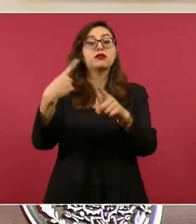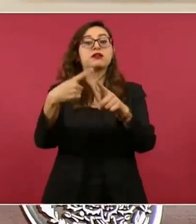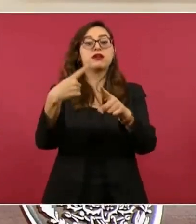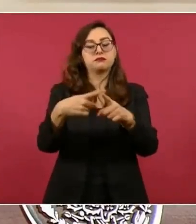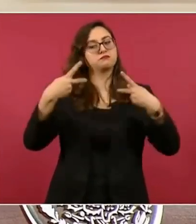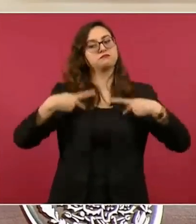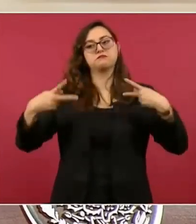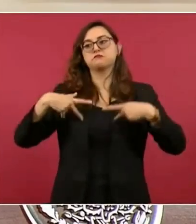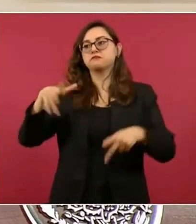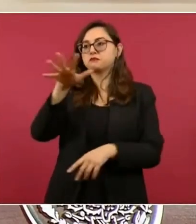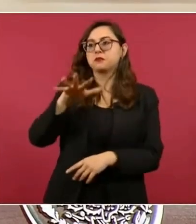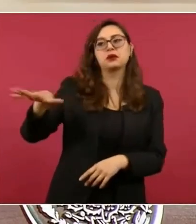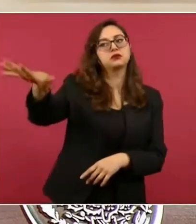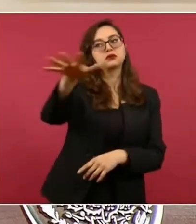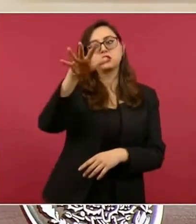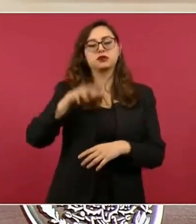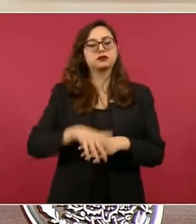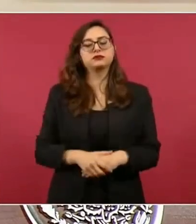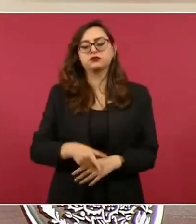porque